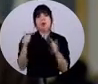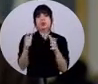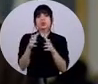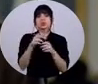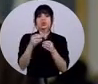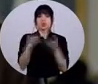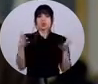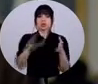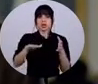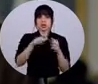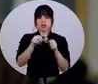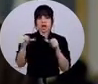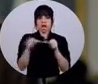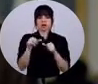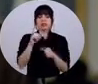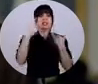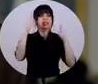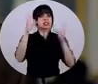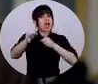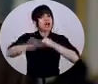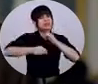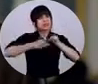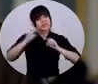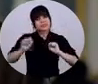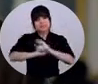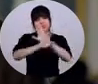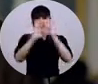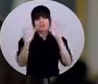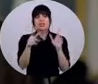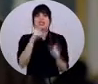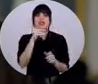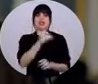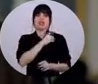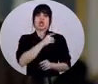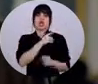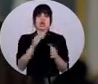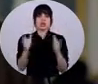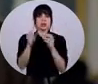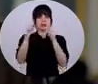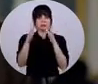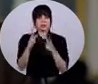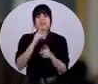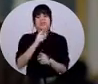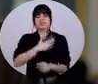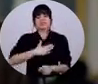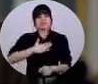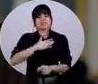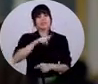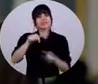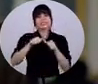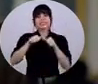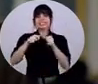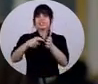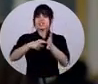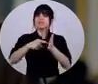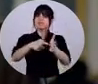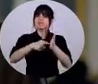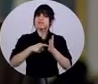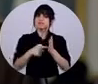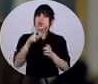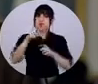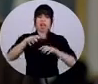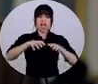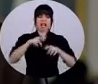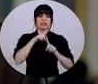proceso de gestión de la información. Lo anterior resultó insuficiente para los gremios magisteriales, quienes nos exigieron que el